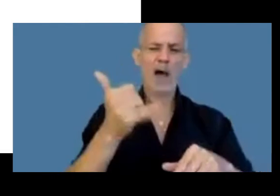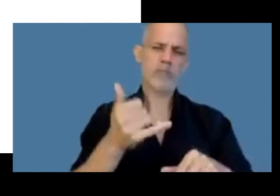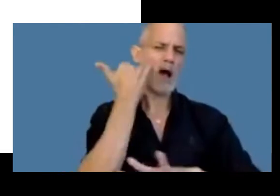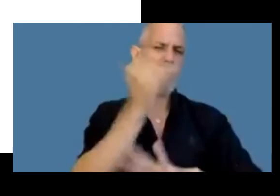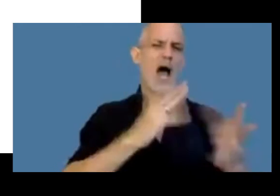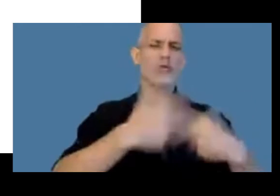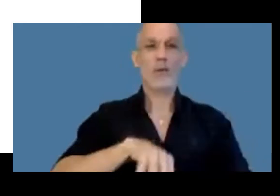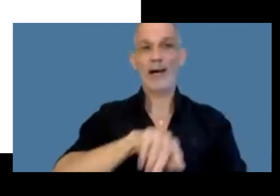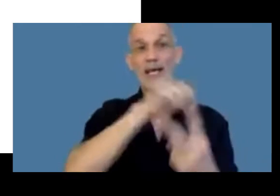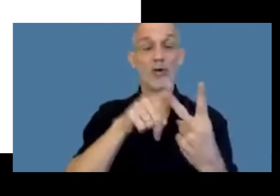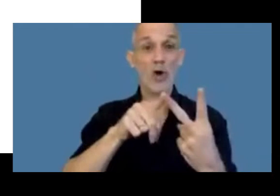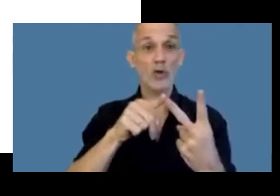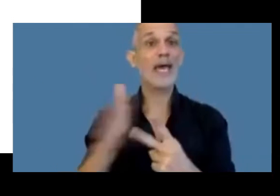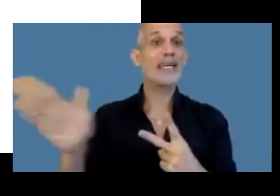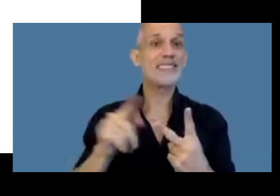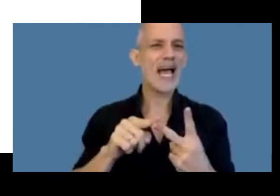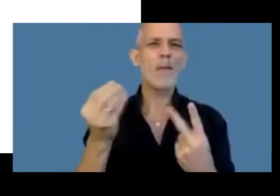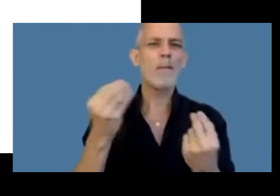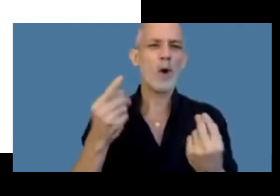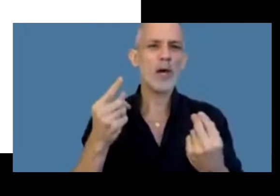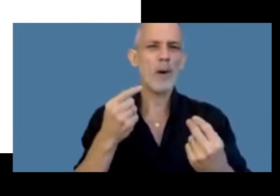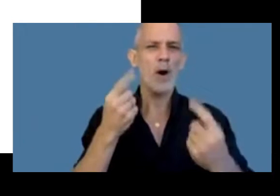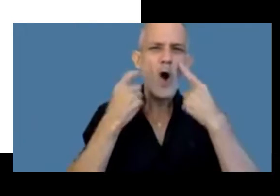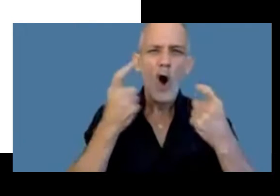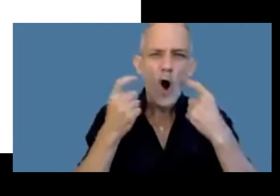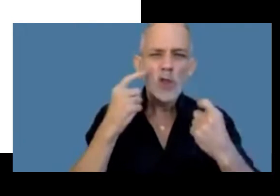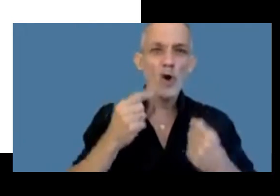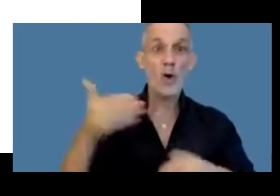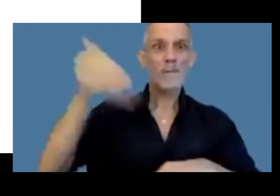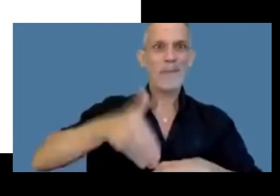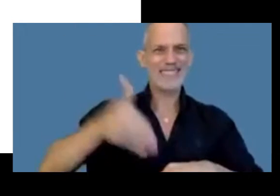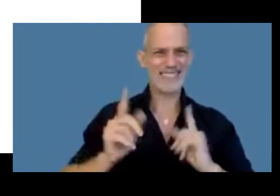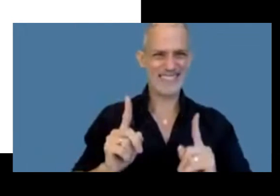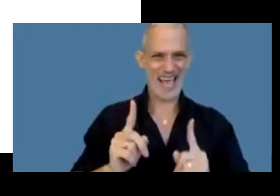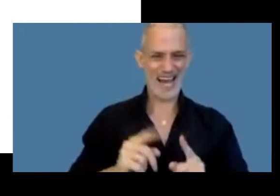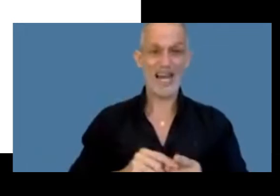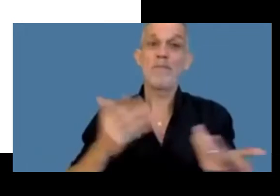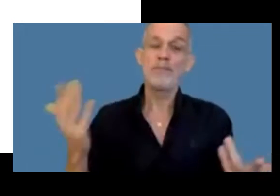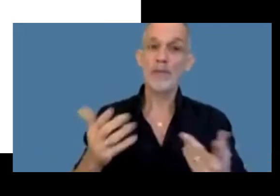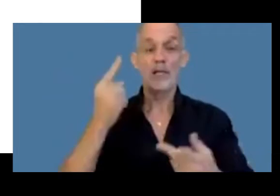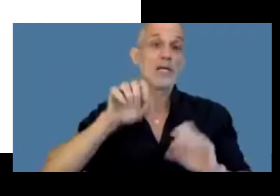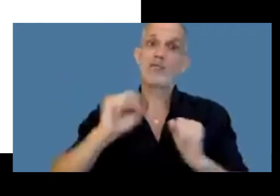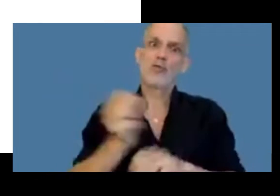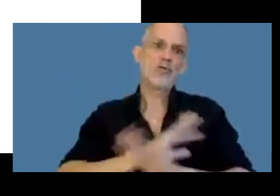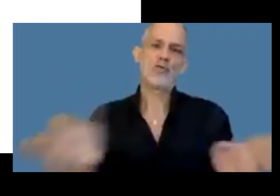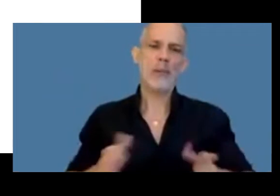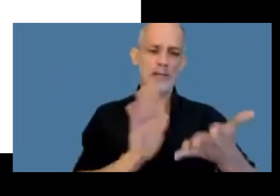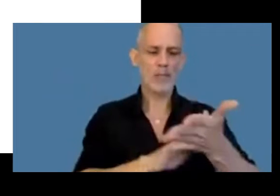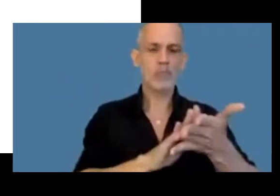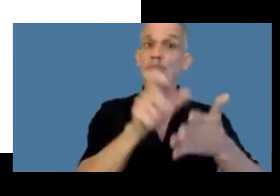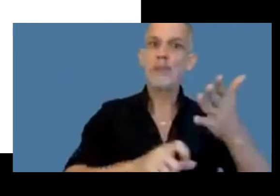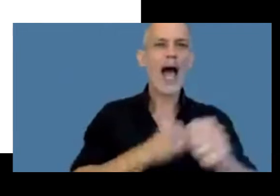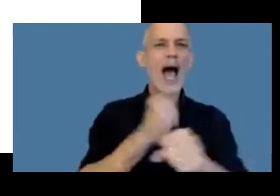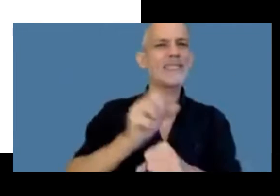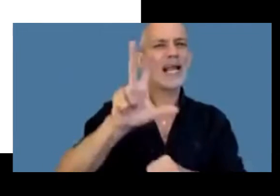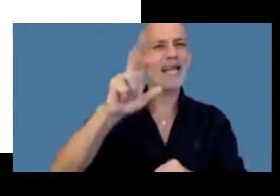una exclusión por fiscalización presencial. Se suspende hasta el 30 de